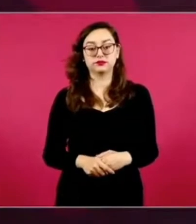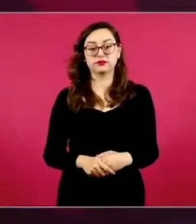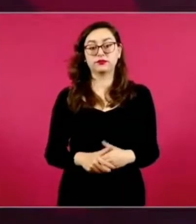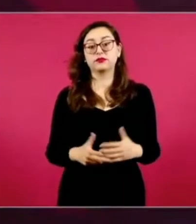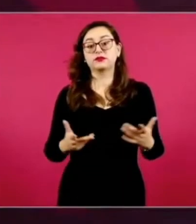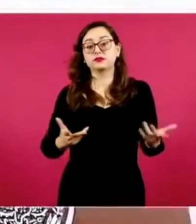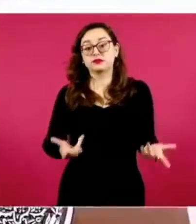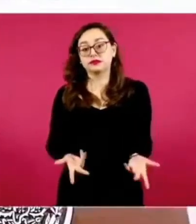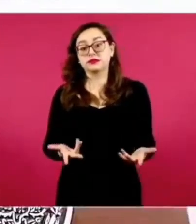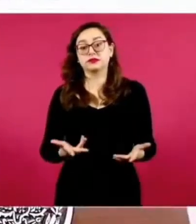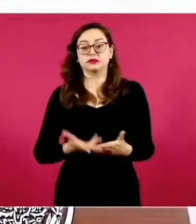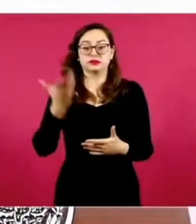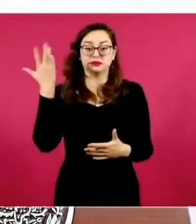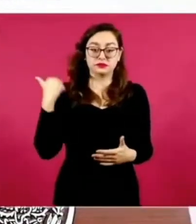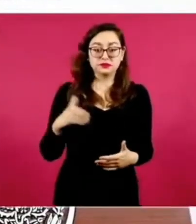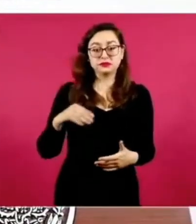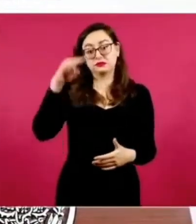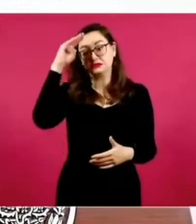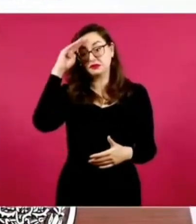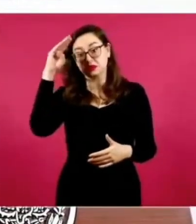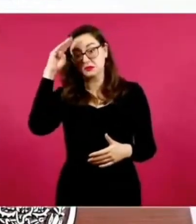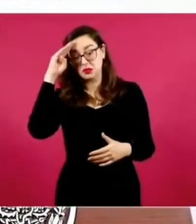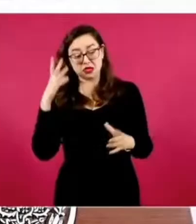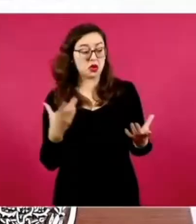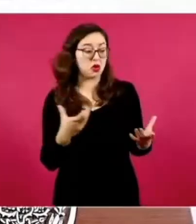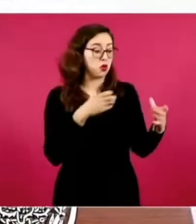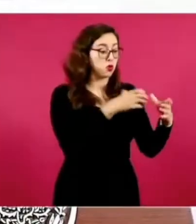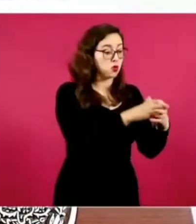sectoriales, ¿sí?, de gremios,